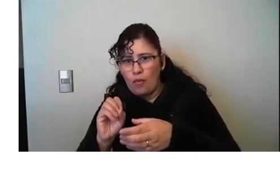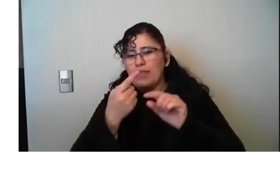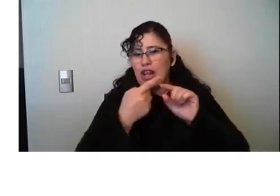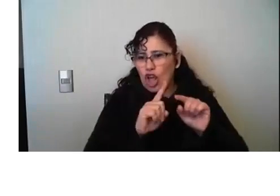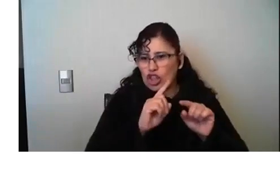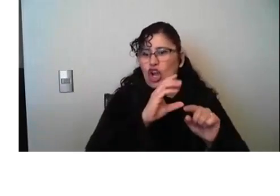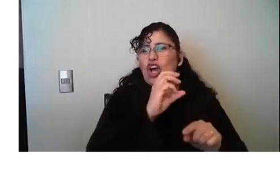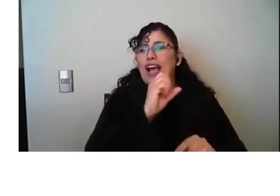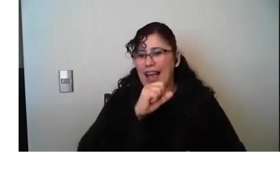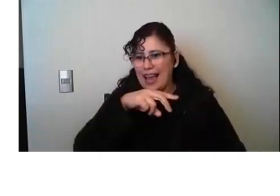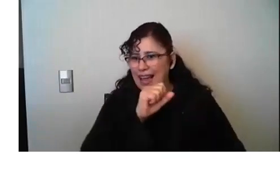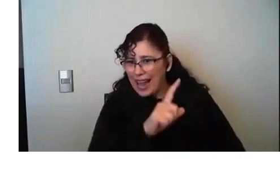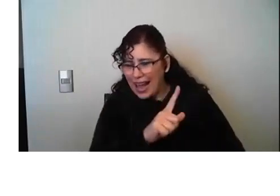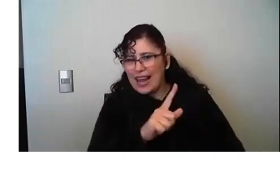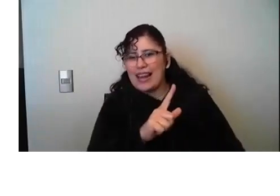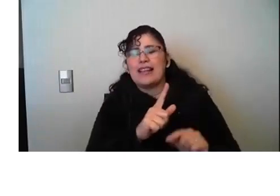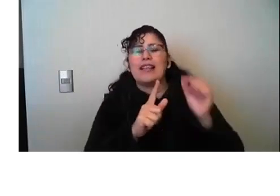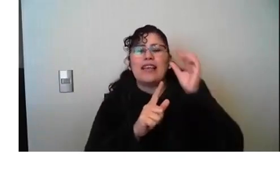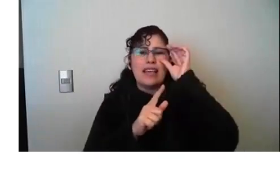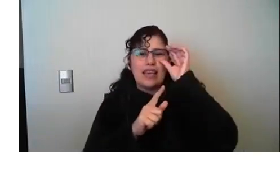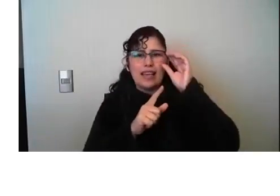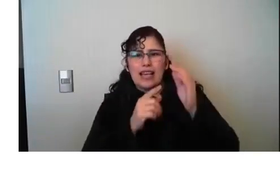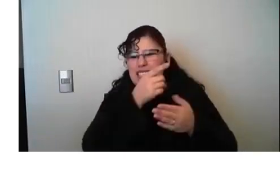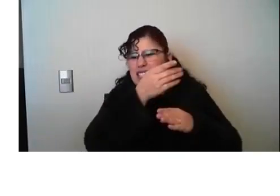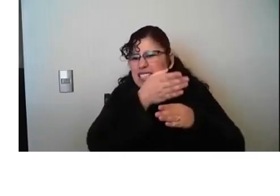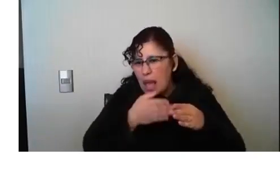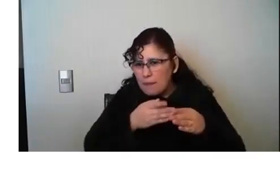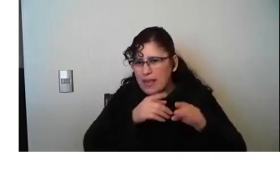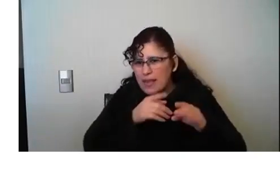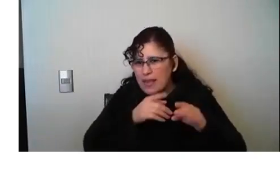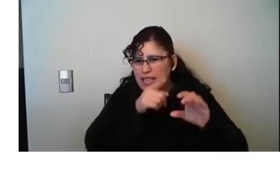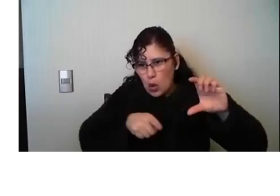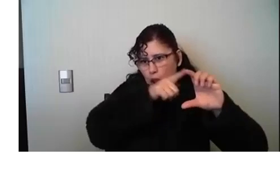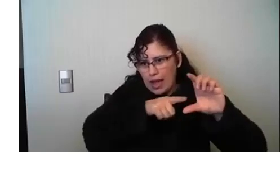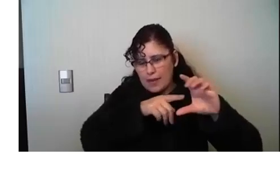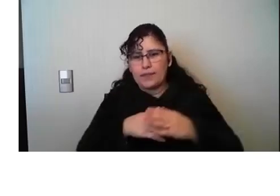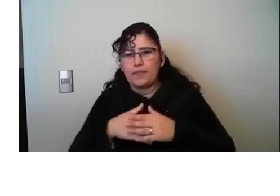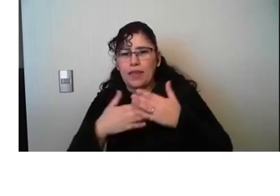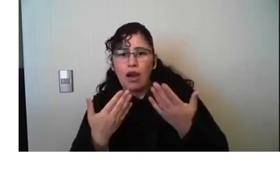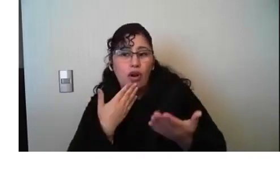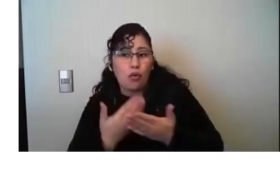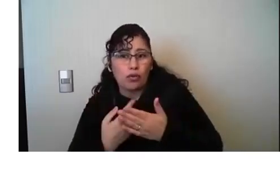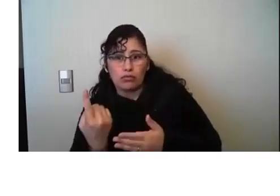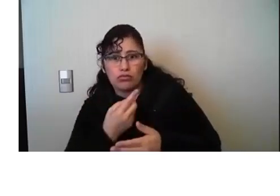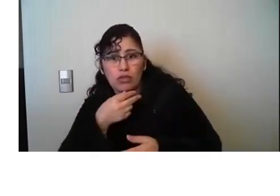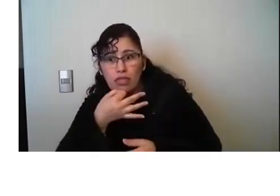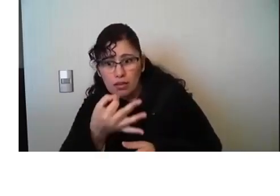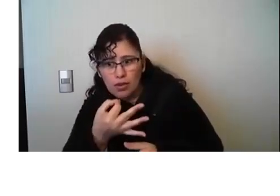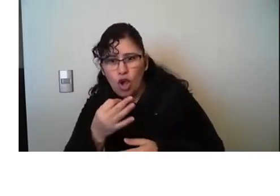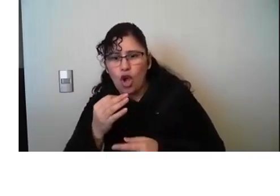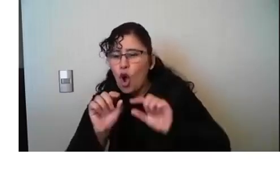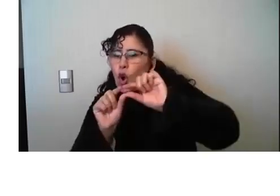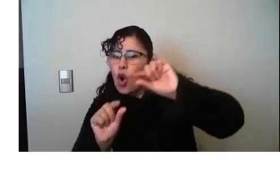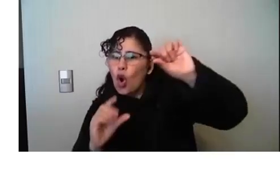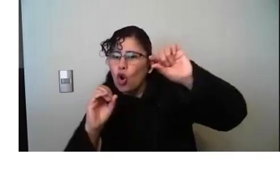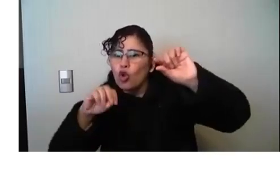Pero cuando hablamos de la parte membranosa, hablamos de conductos semicirculares, para que hagamos eso.